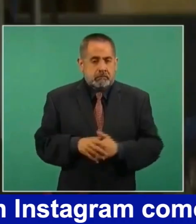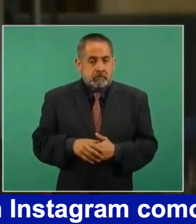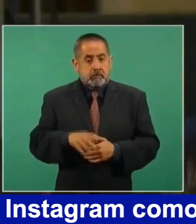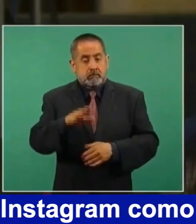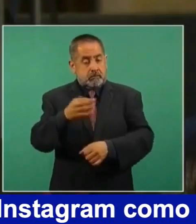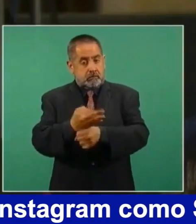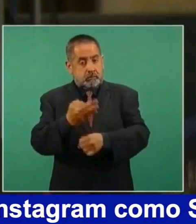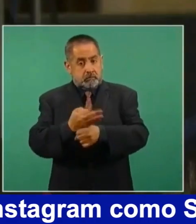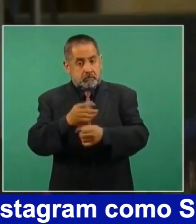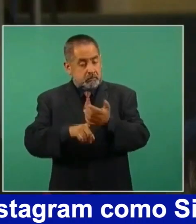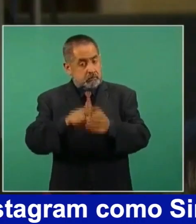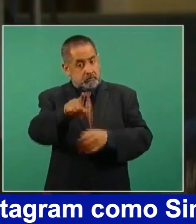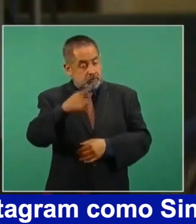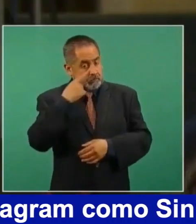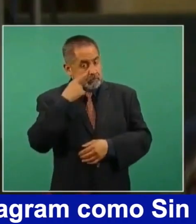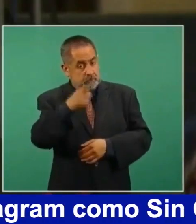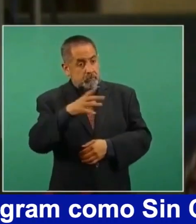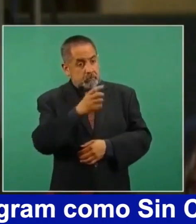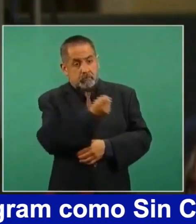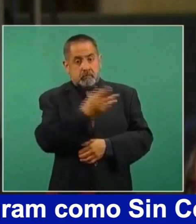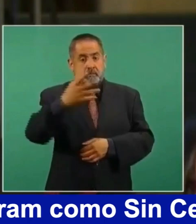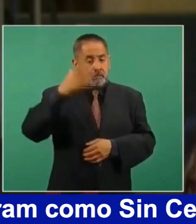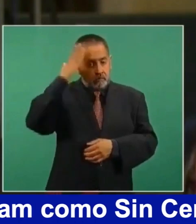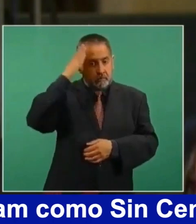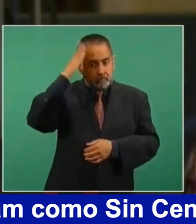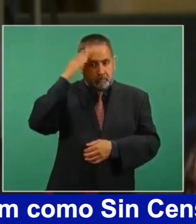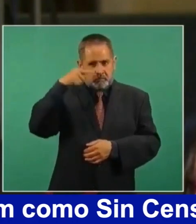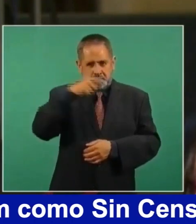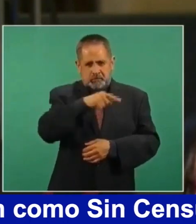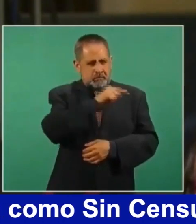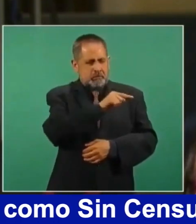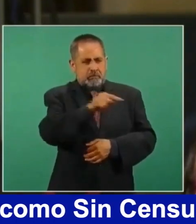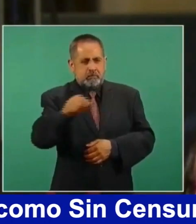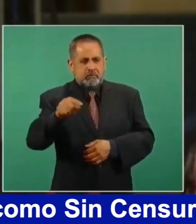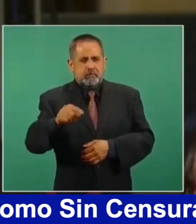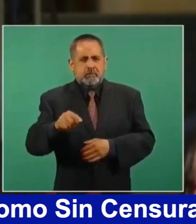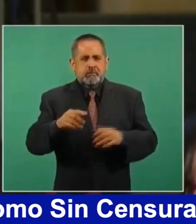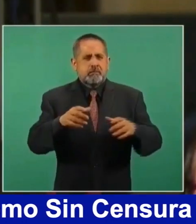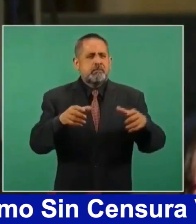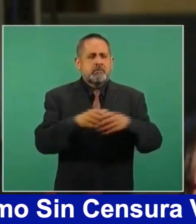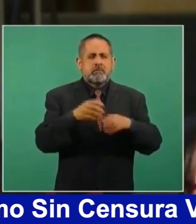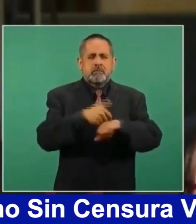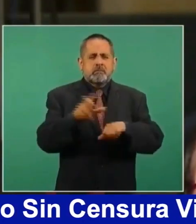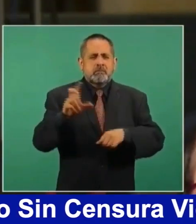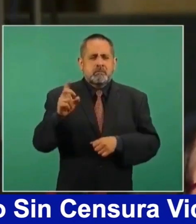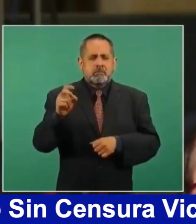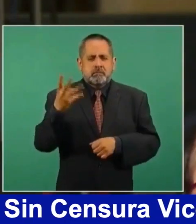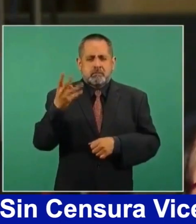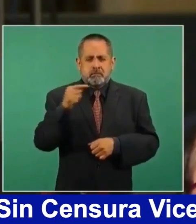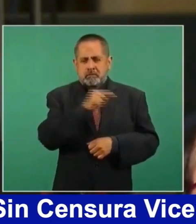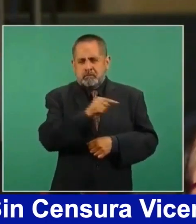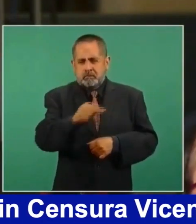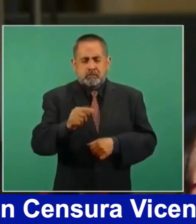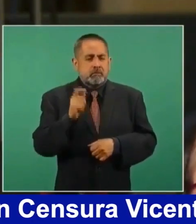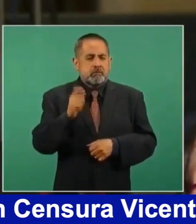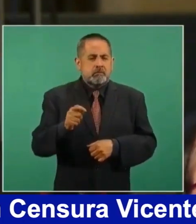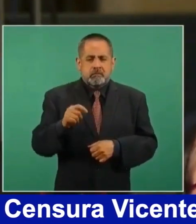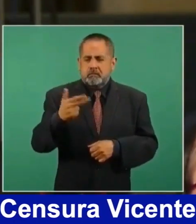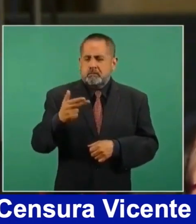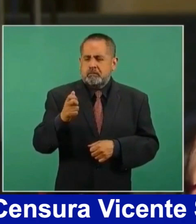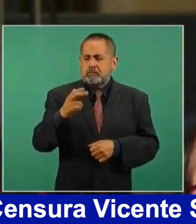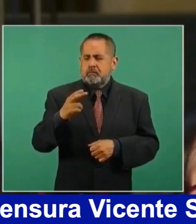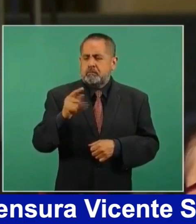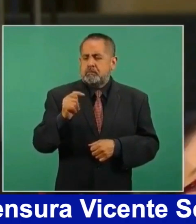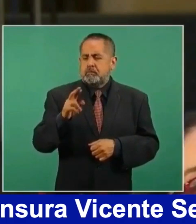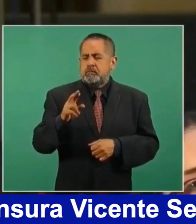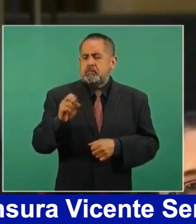momento, algunos líderes sindicales seccionales de la sección 34, por ejemplo, que es Héctor Sosa, que